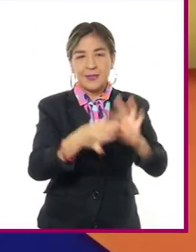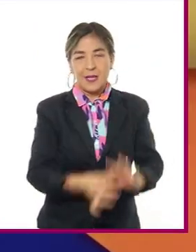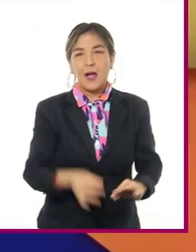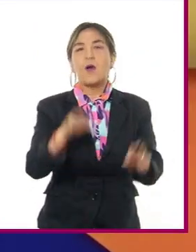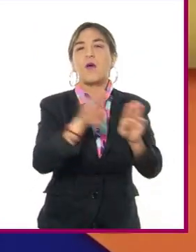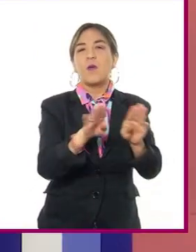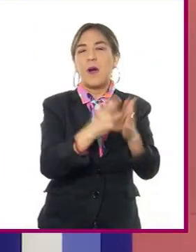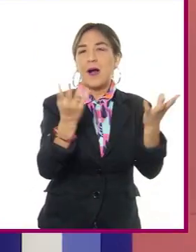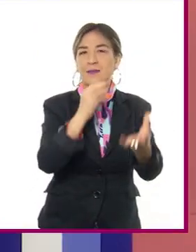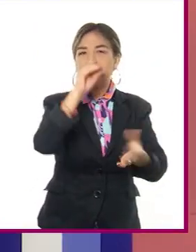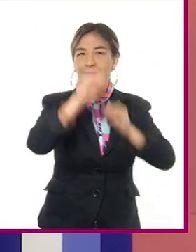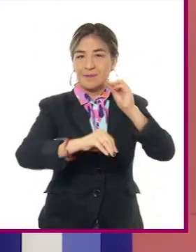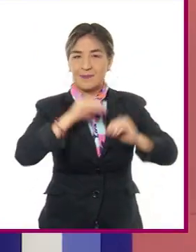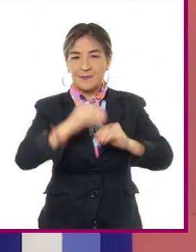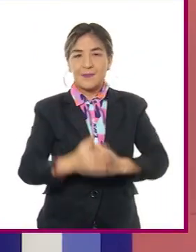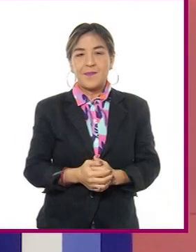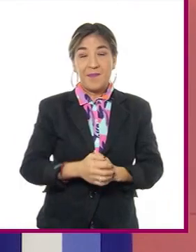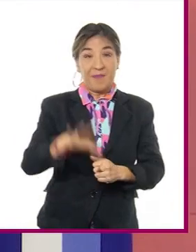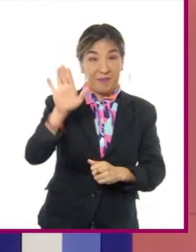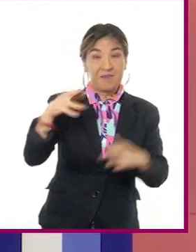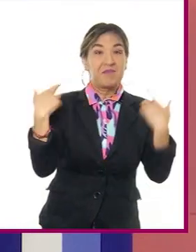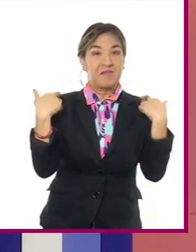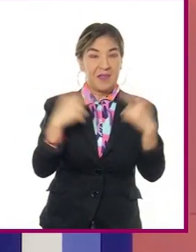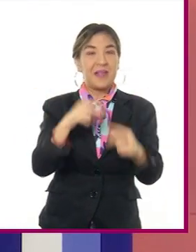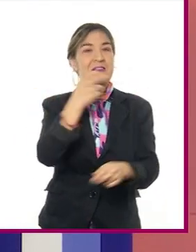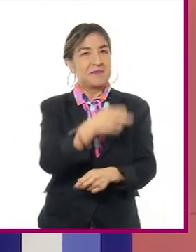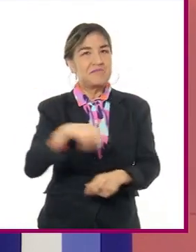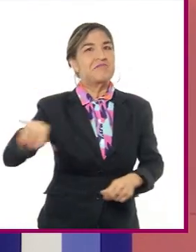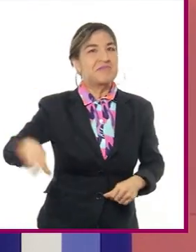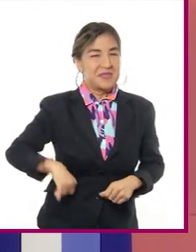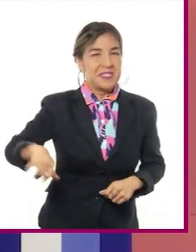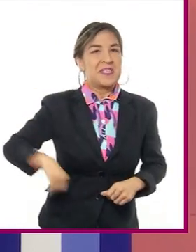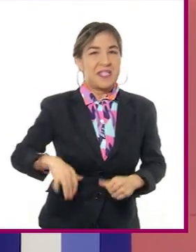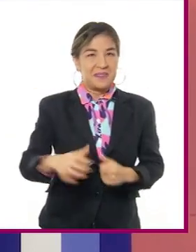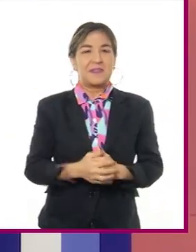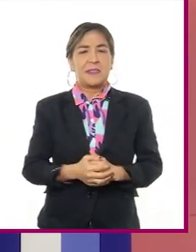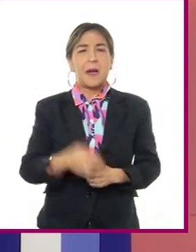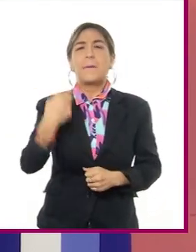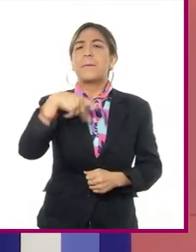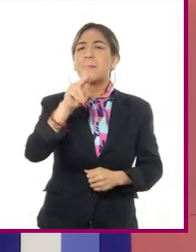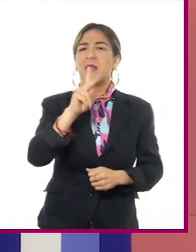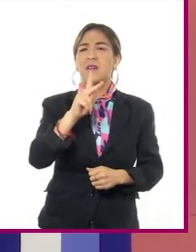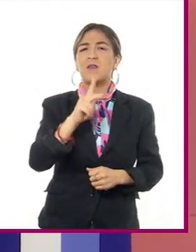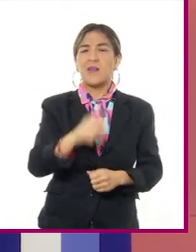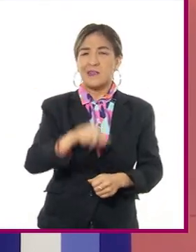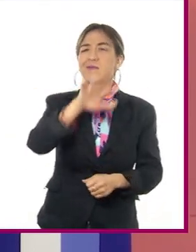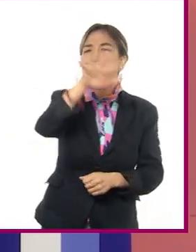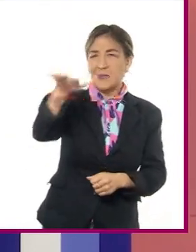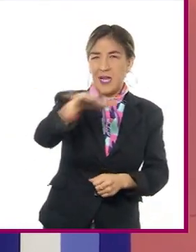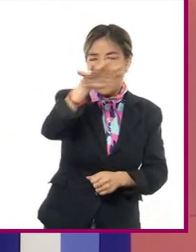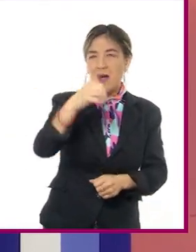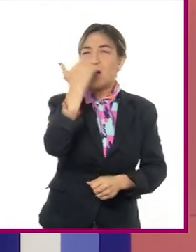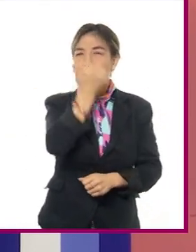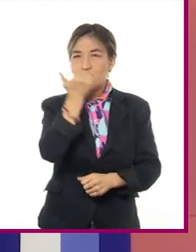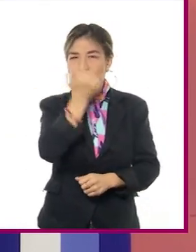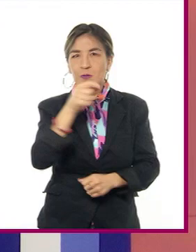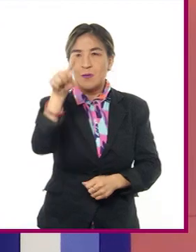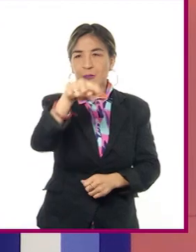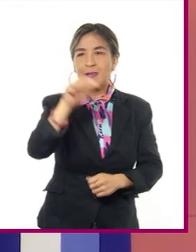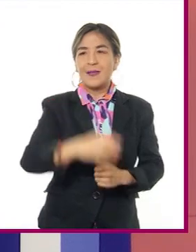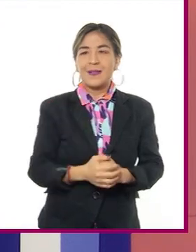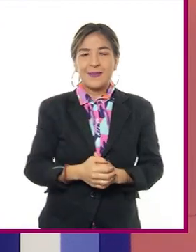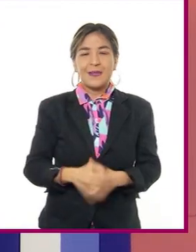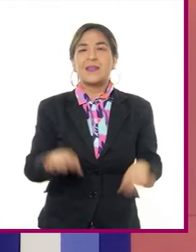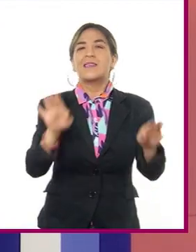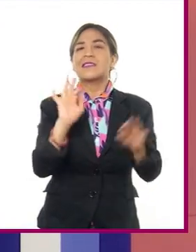se construyen. Profesor, eso suena muy bien, digo lo que usted nos dice, pero creo que a nuestras alumnas y alumnos les